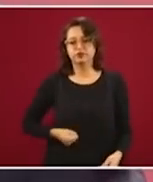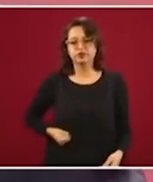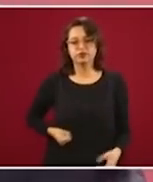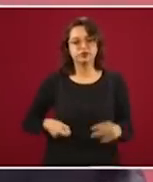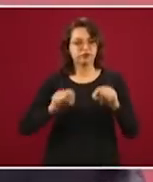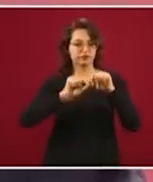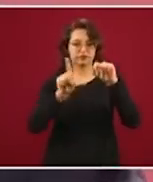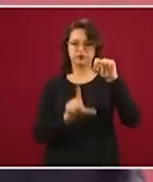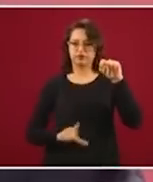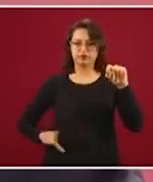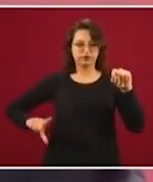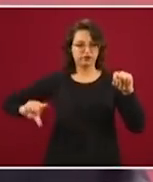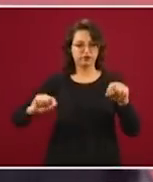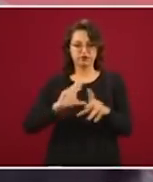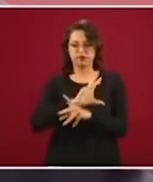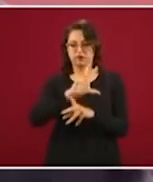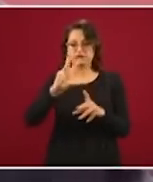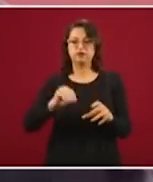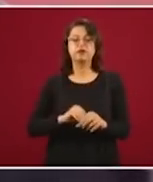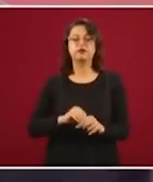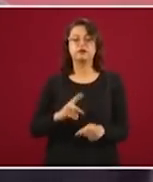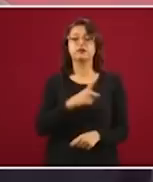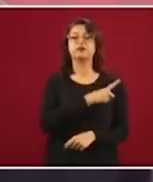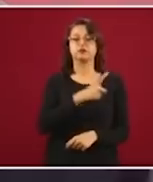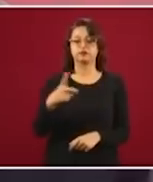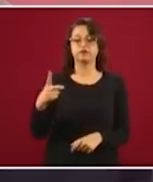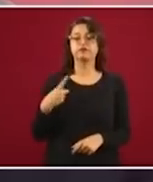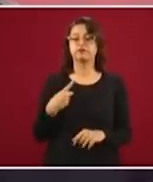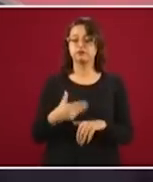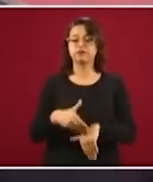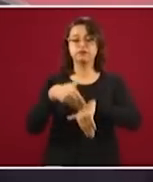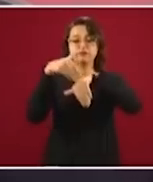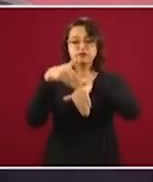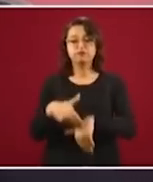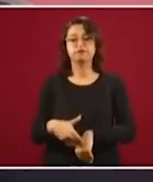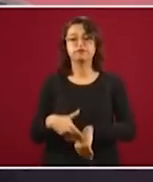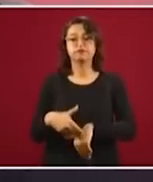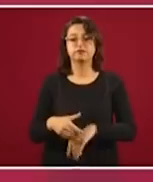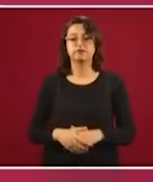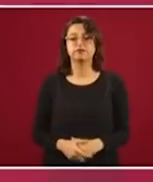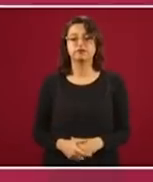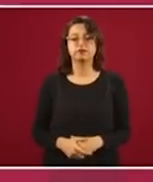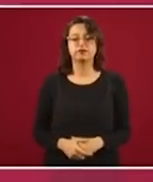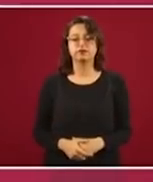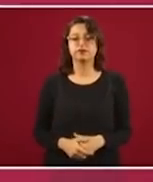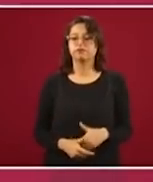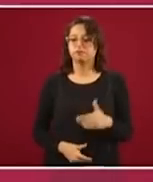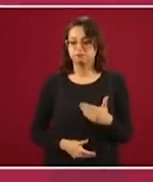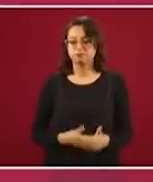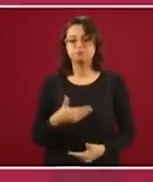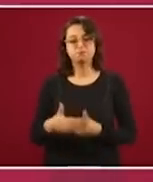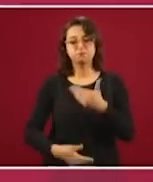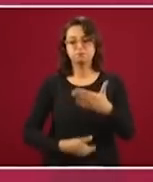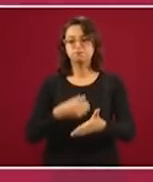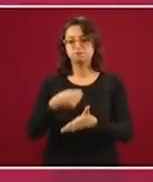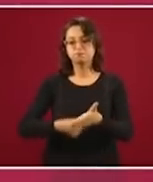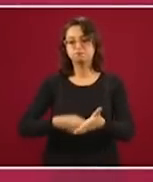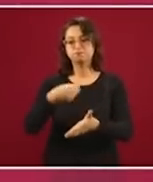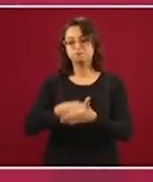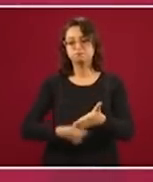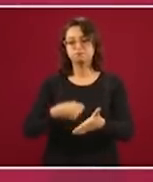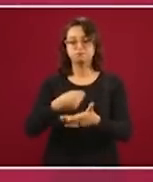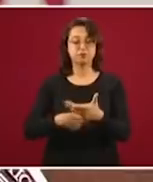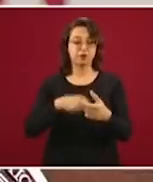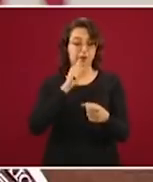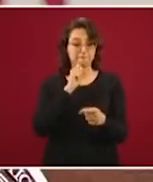Estado que se tiene que hacer valer. Entonces, vamos a seguir insistiendo. Lo mismo en